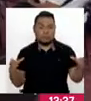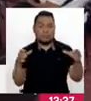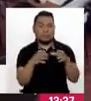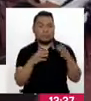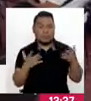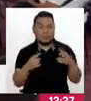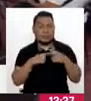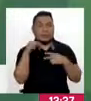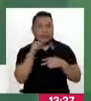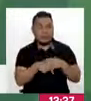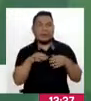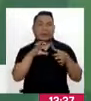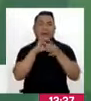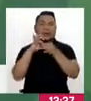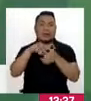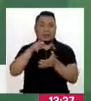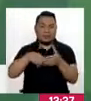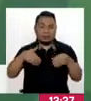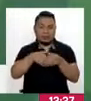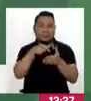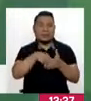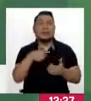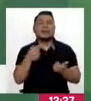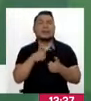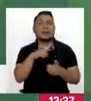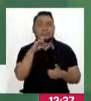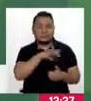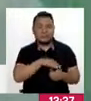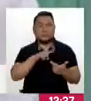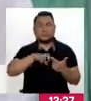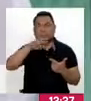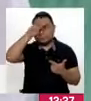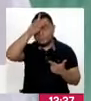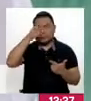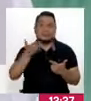de origen de la alianza. Es Chile, es Perú,